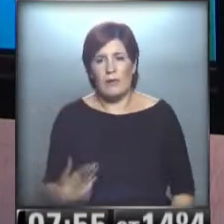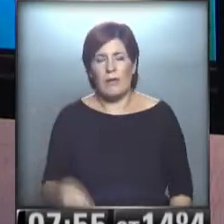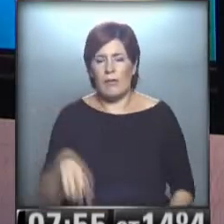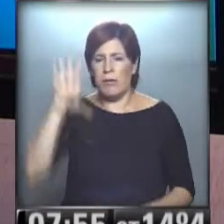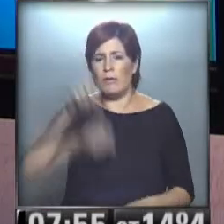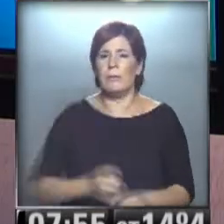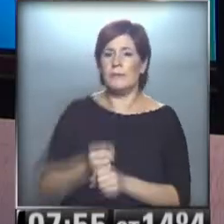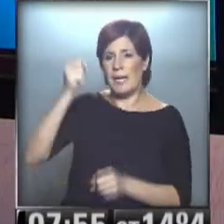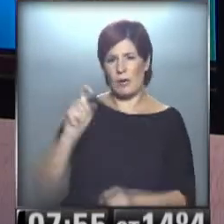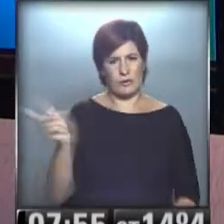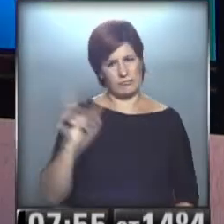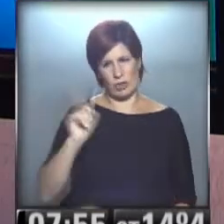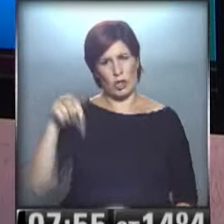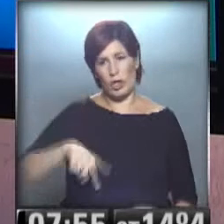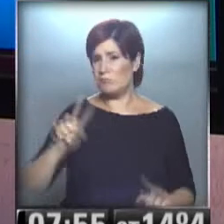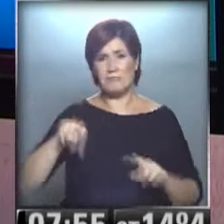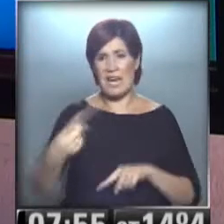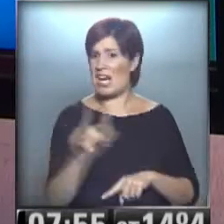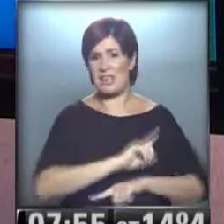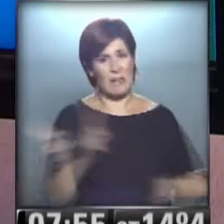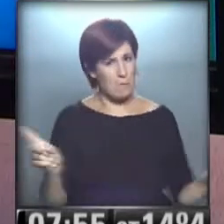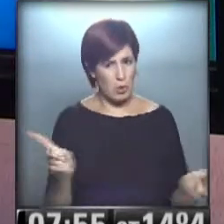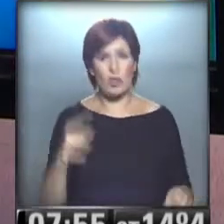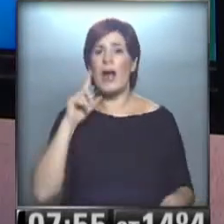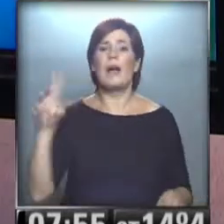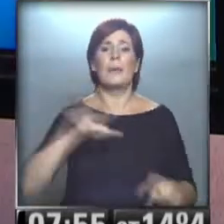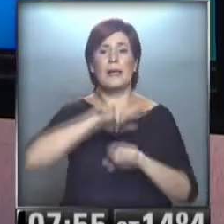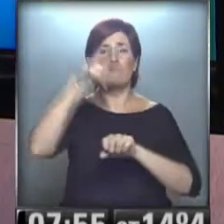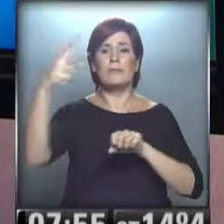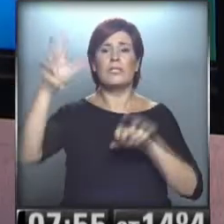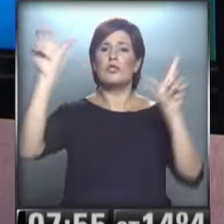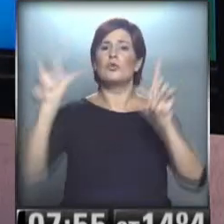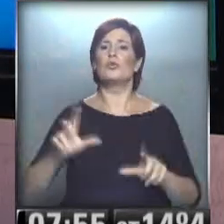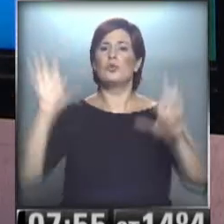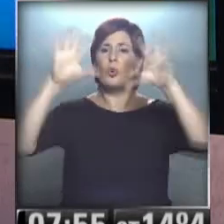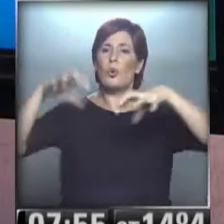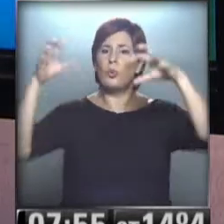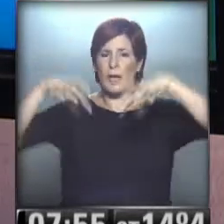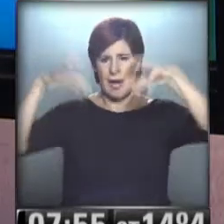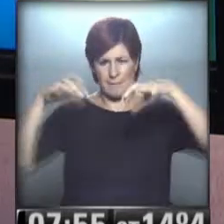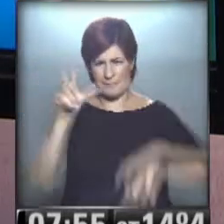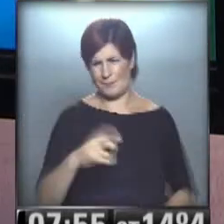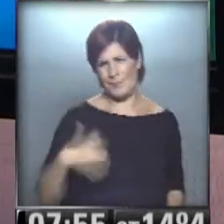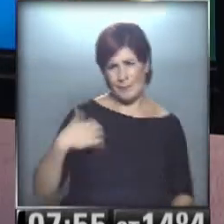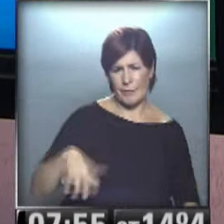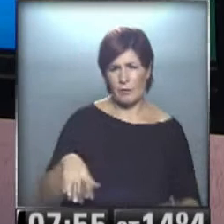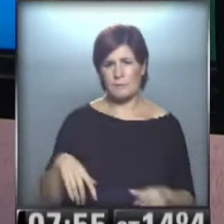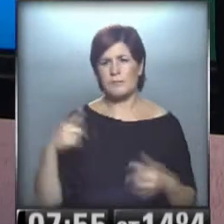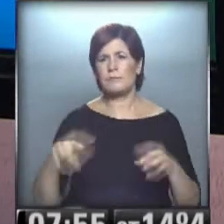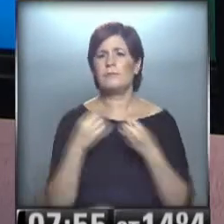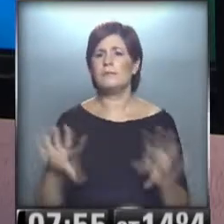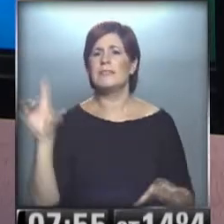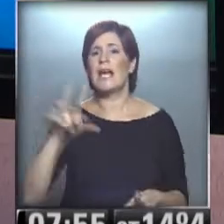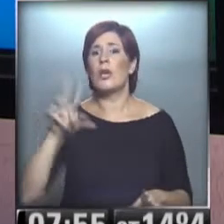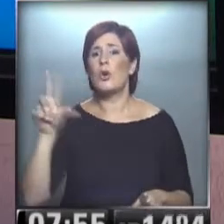paraguas, ni hoy ni mañana. Y para eso vamos a ver los mapas de lluvia del servicio meteorológico, a ver cómo nos acompañan las lluvias en los próximos días. Empezamos por hoy lunes, vamos a